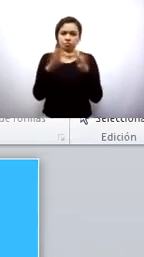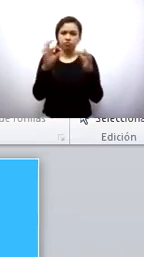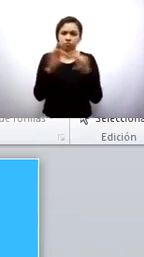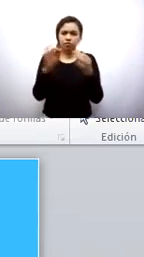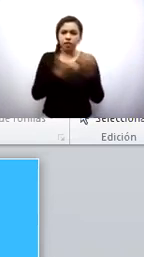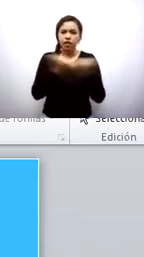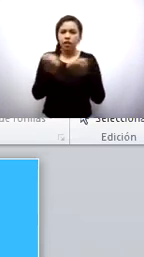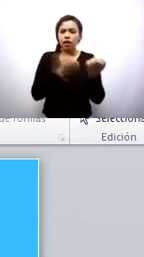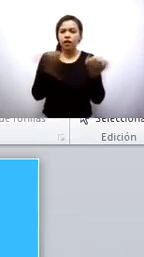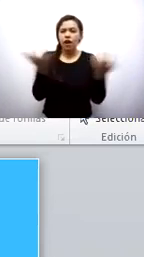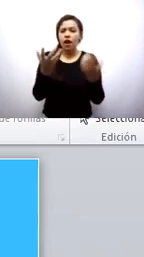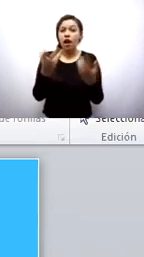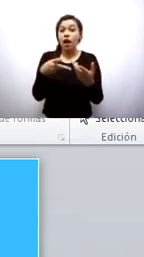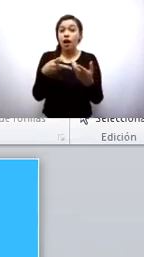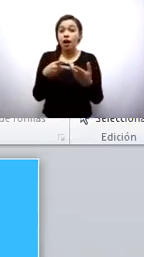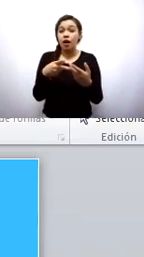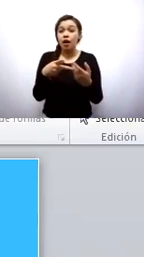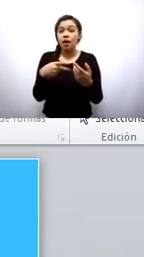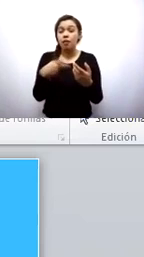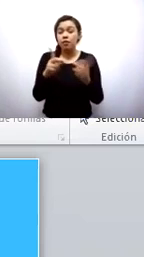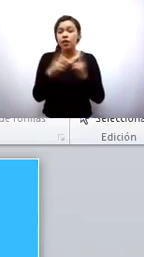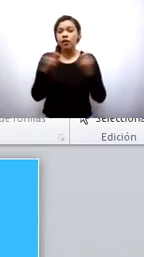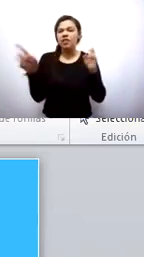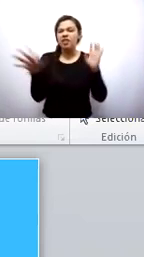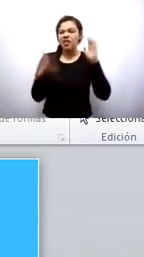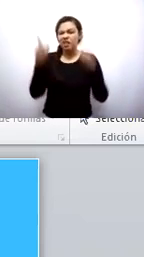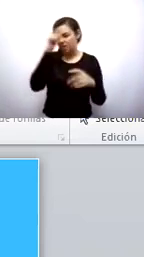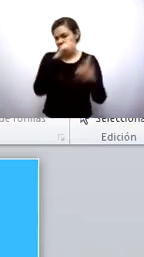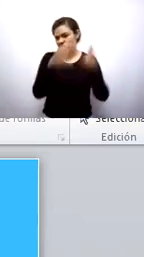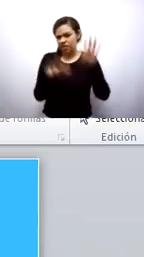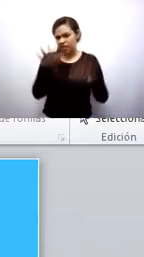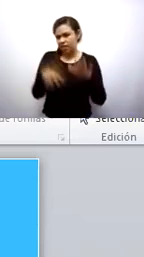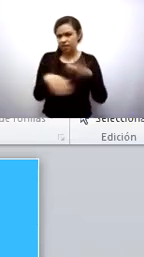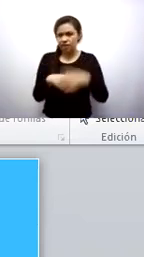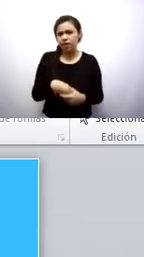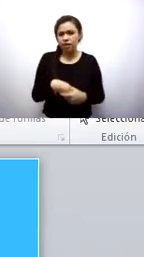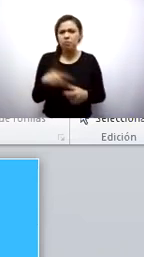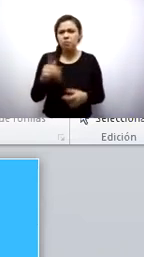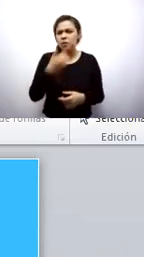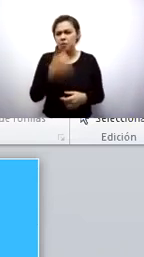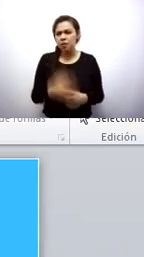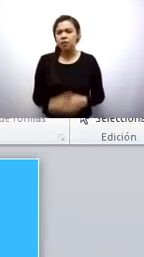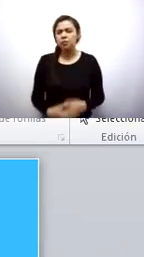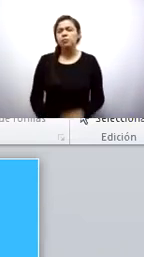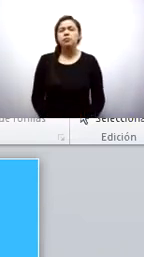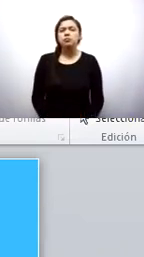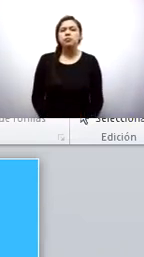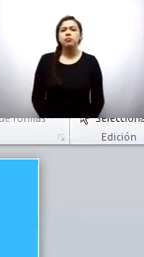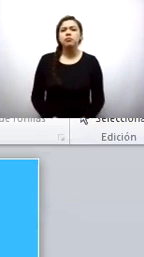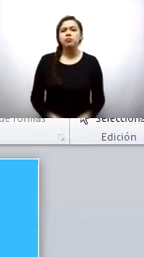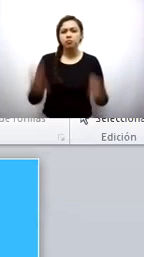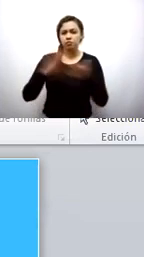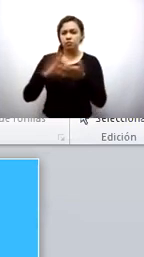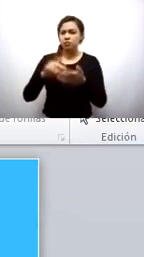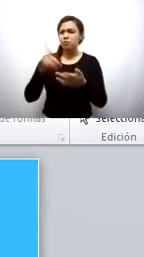así, ¿no? Pero ahí a la distancia, pues sí, luego se complica un poco, pero ha estado bien. Muchas gracias, maestra. E incluso, como